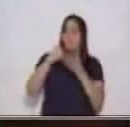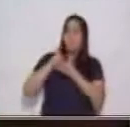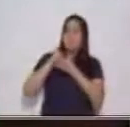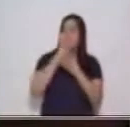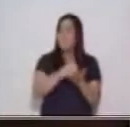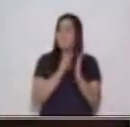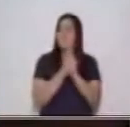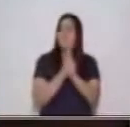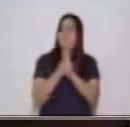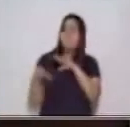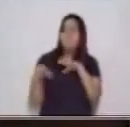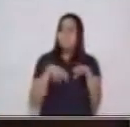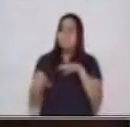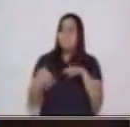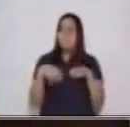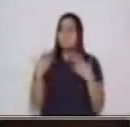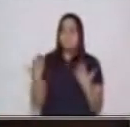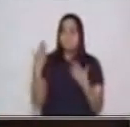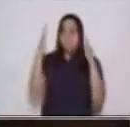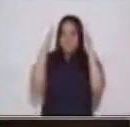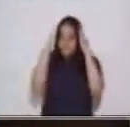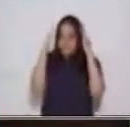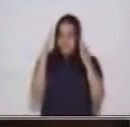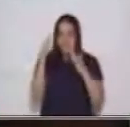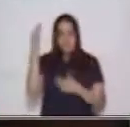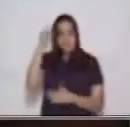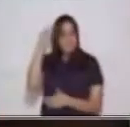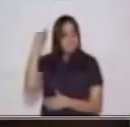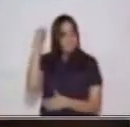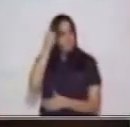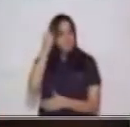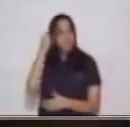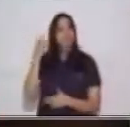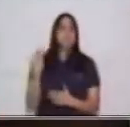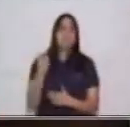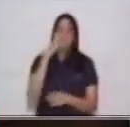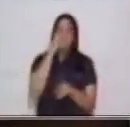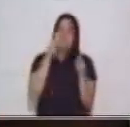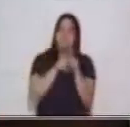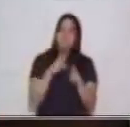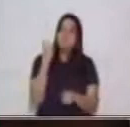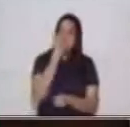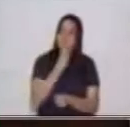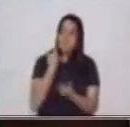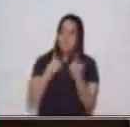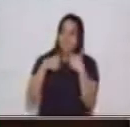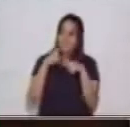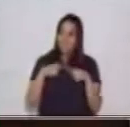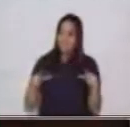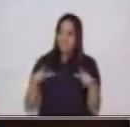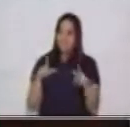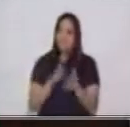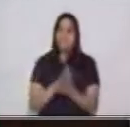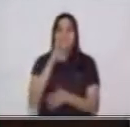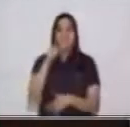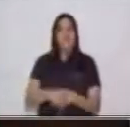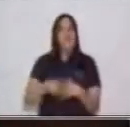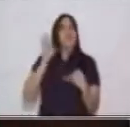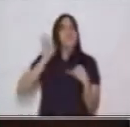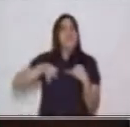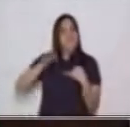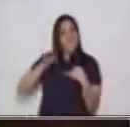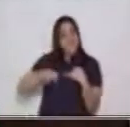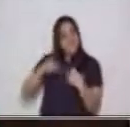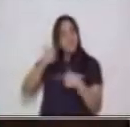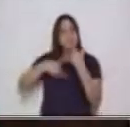ejercitar habilidades y destrezas como la atención, la memoria y la habilidad lingüística. Hoy en la interpretación